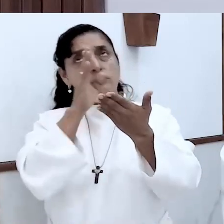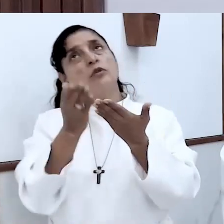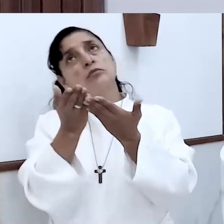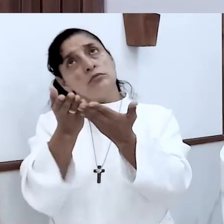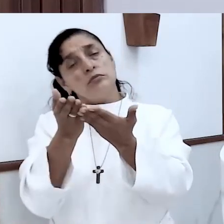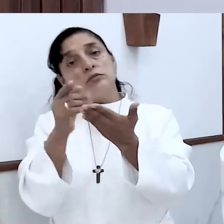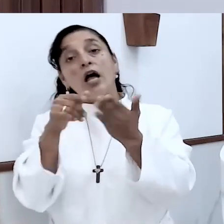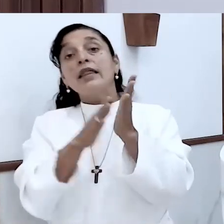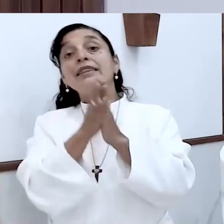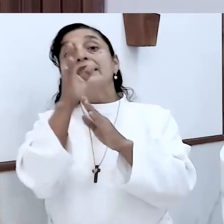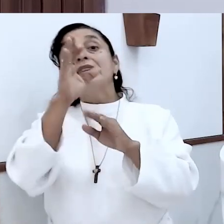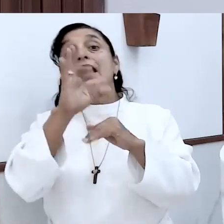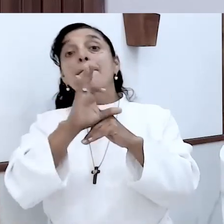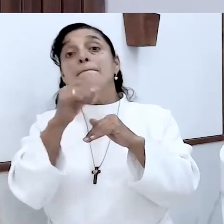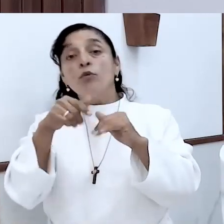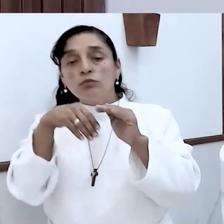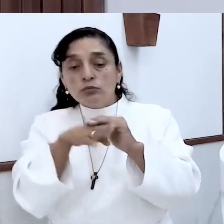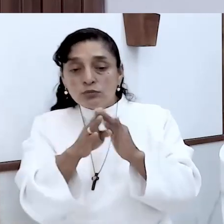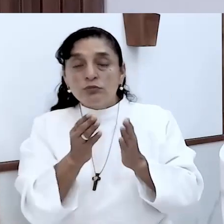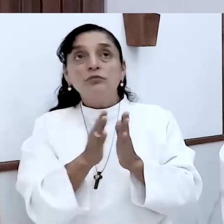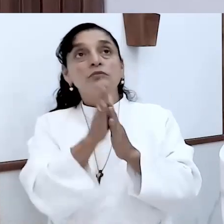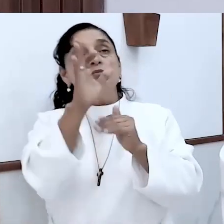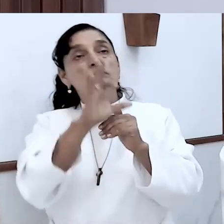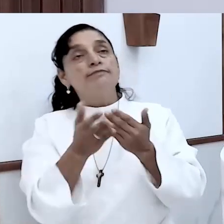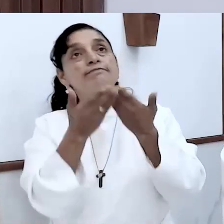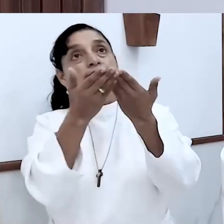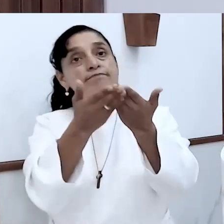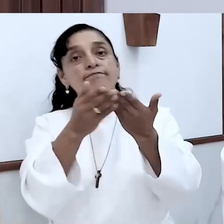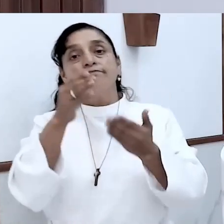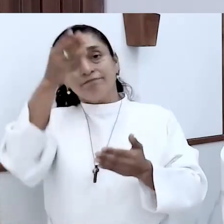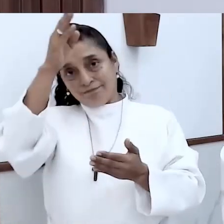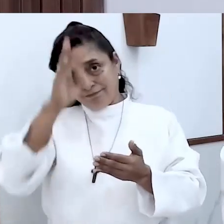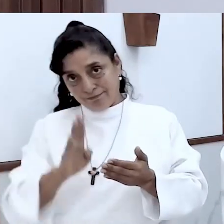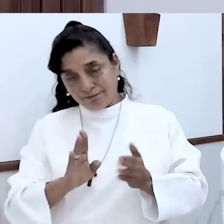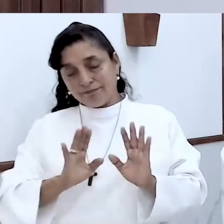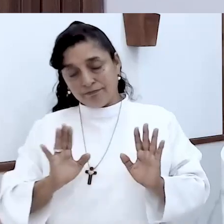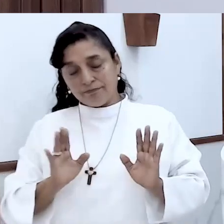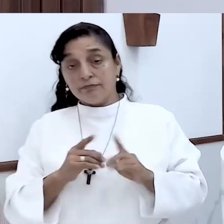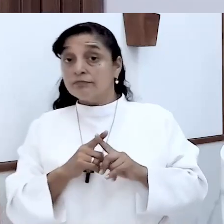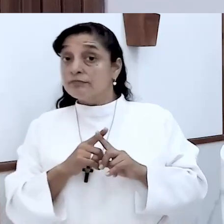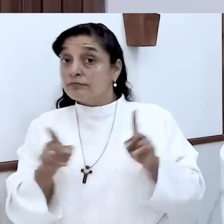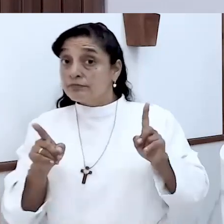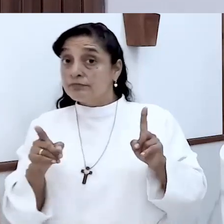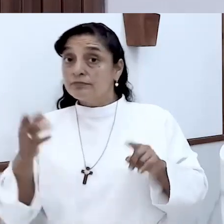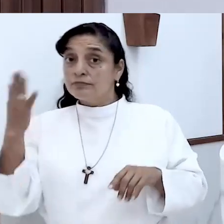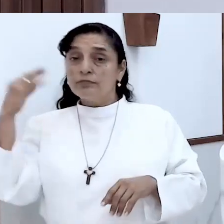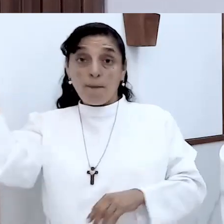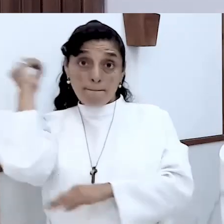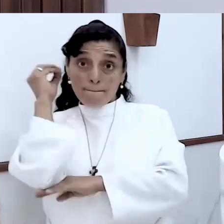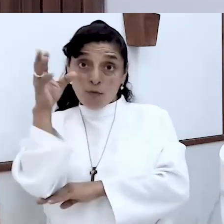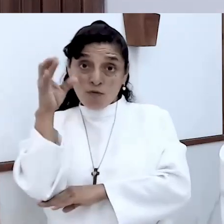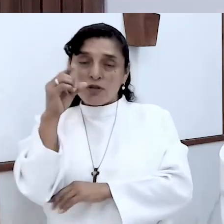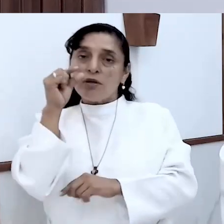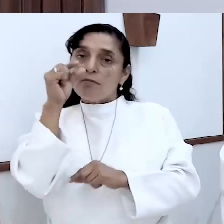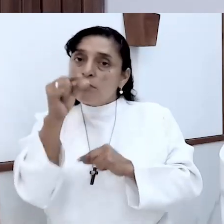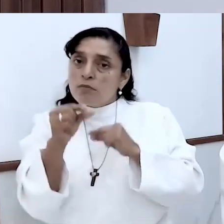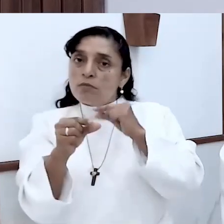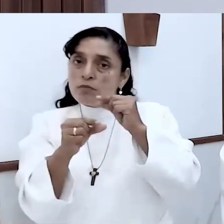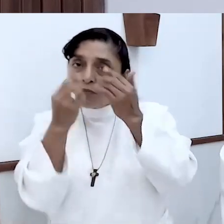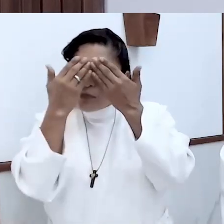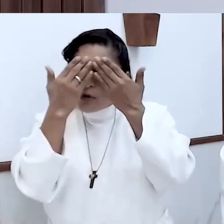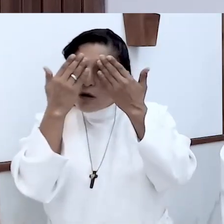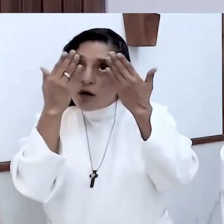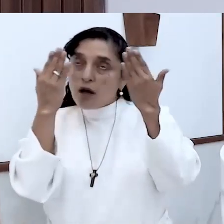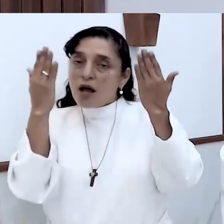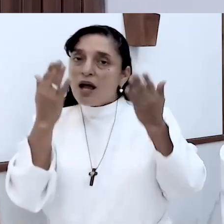allá en el templo: presentar al Señor. Pero los profetas poco a poco se van dando cuenta que